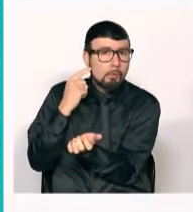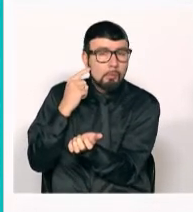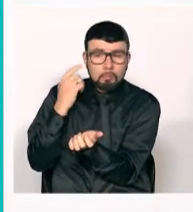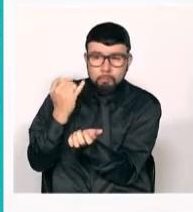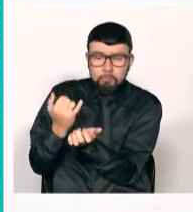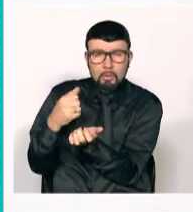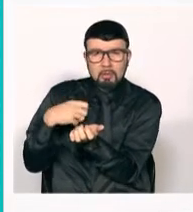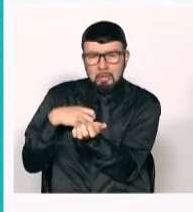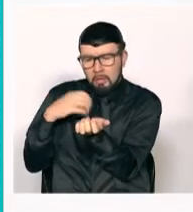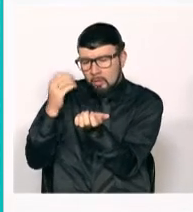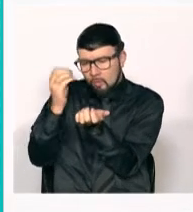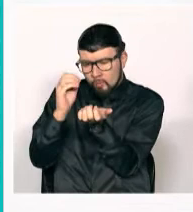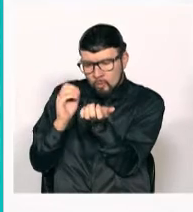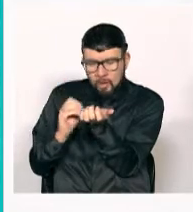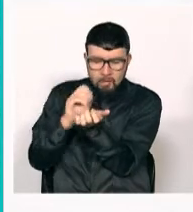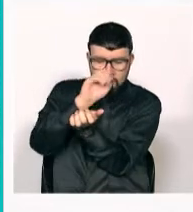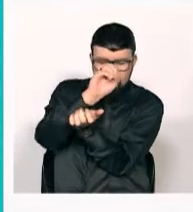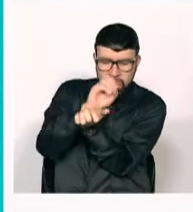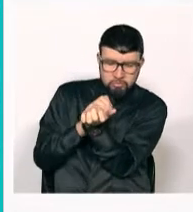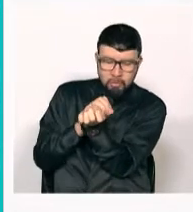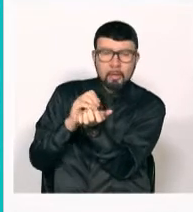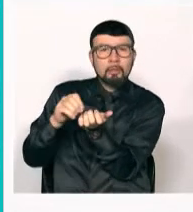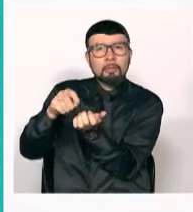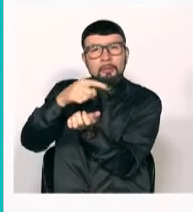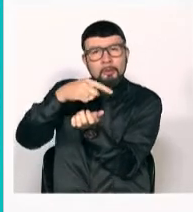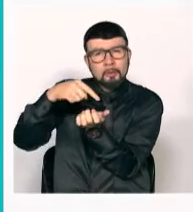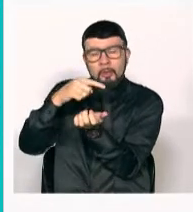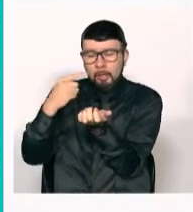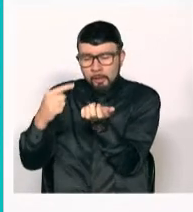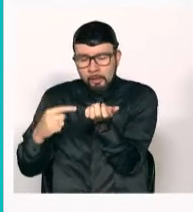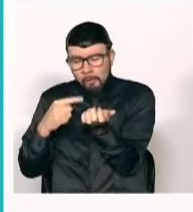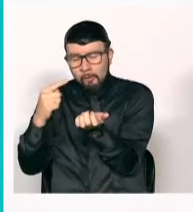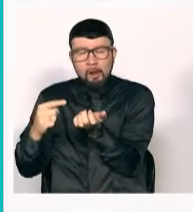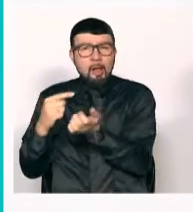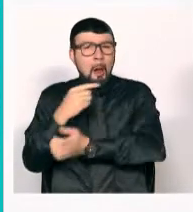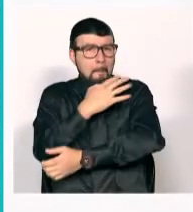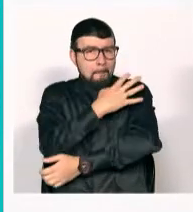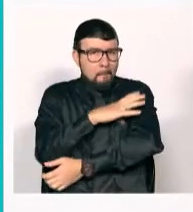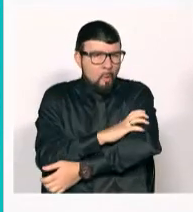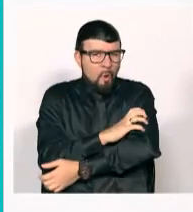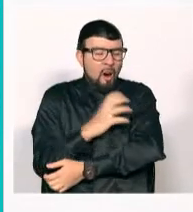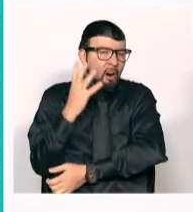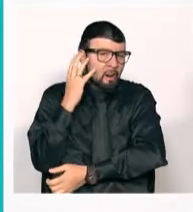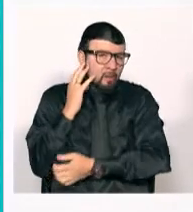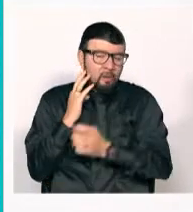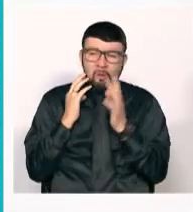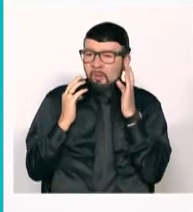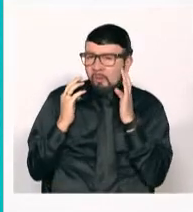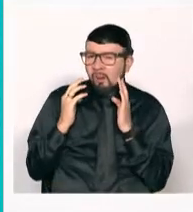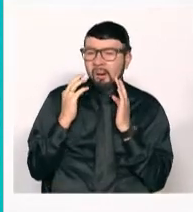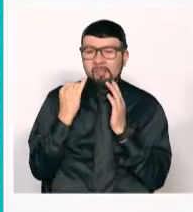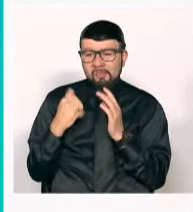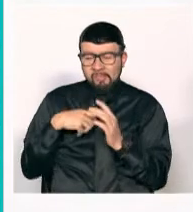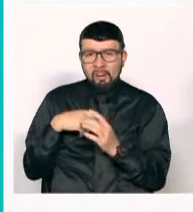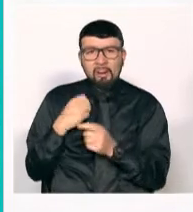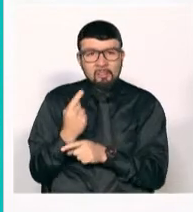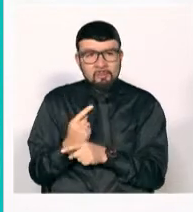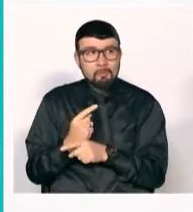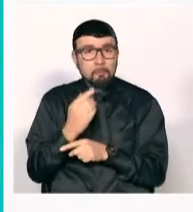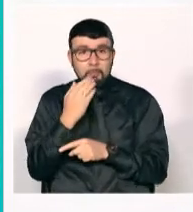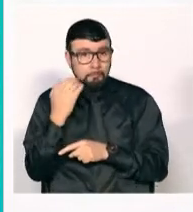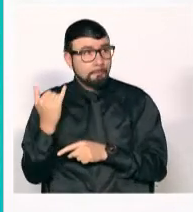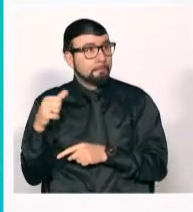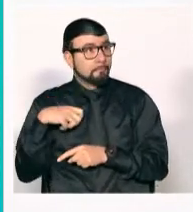unas estructuras que son los ligamentos, algunos músculos. Como pueden ver ahí está la